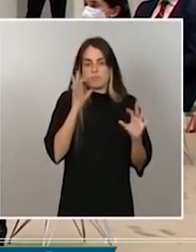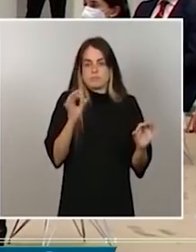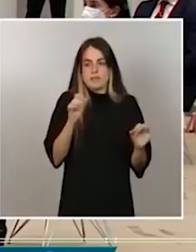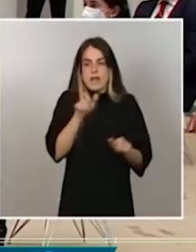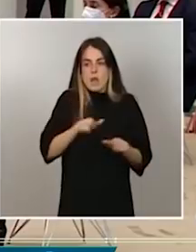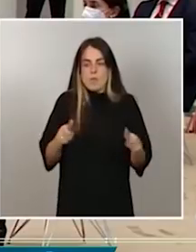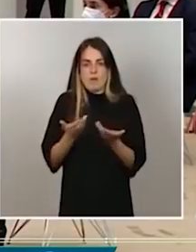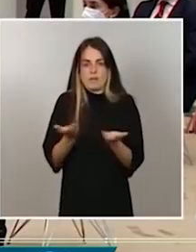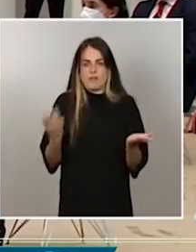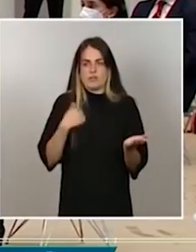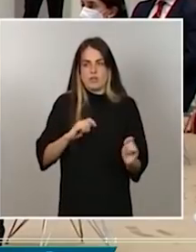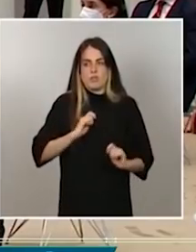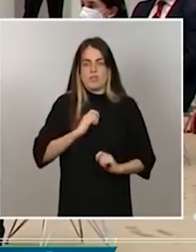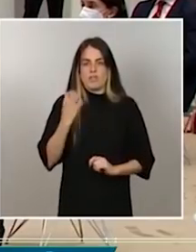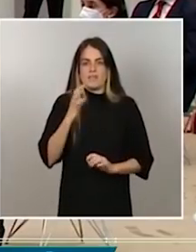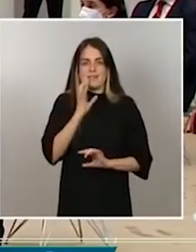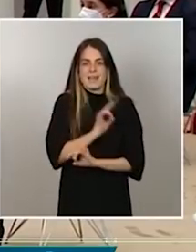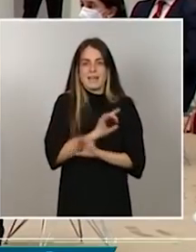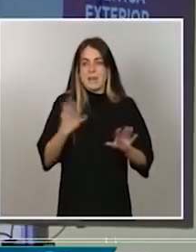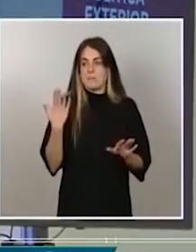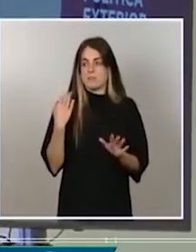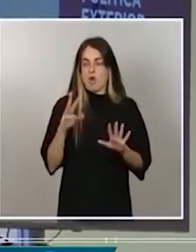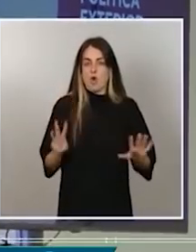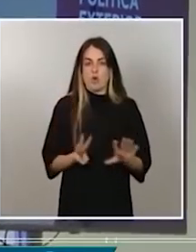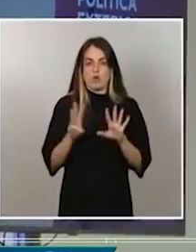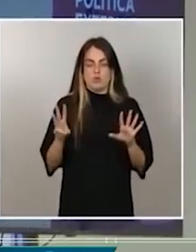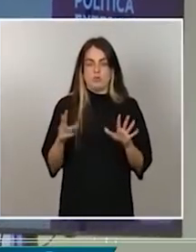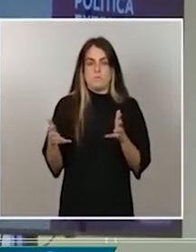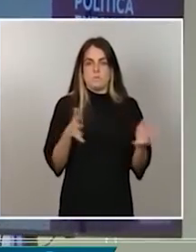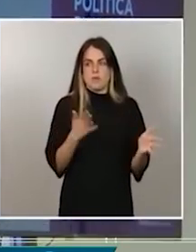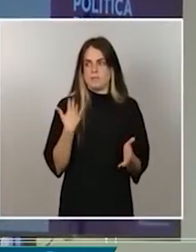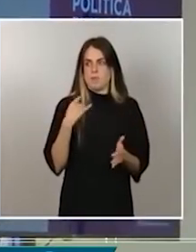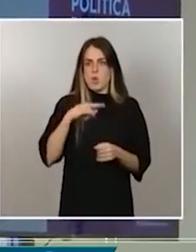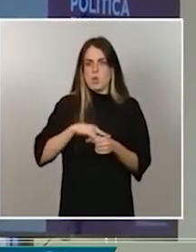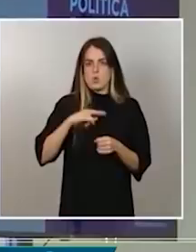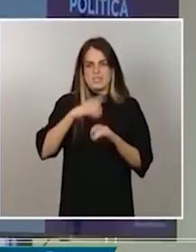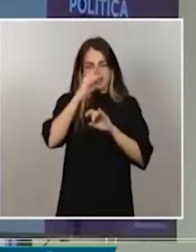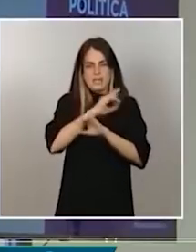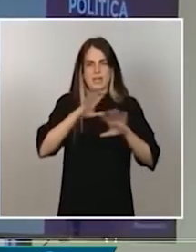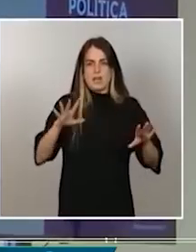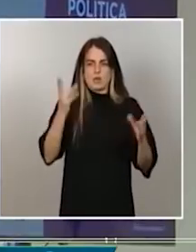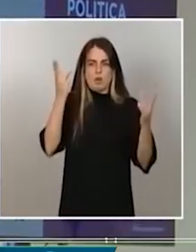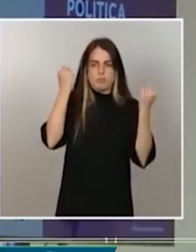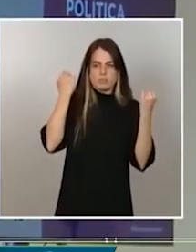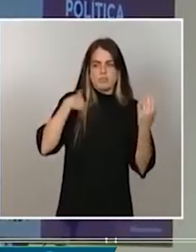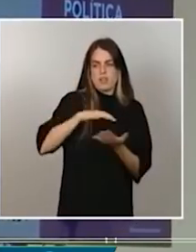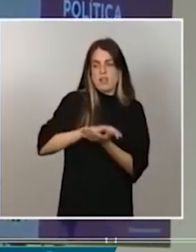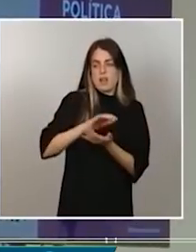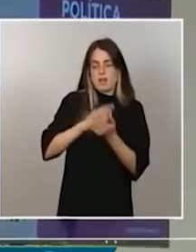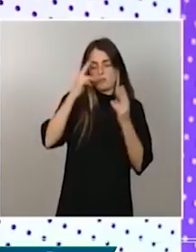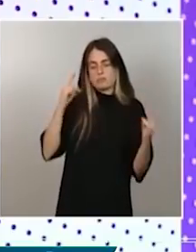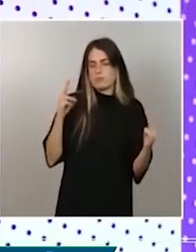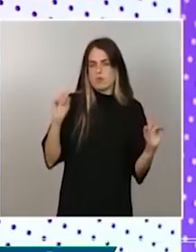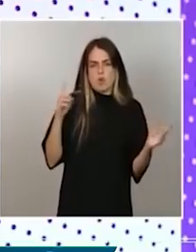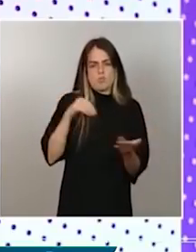y que decidimos y elegimos para nosotros todos los españoles es contra la que está esta gente es este sistema del 78 es el